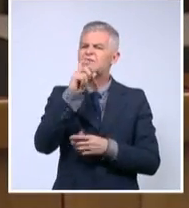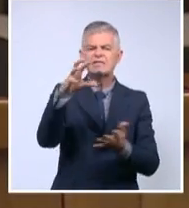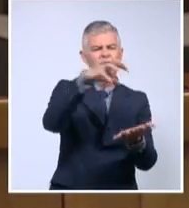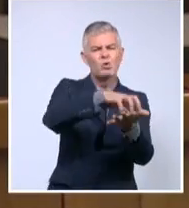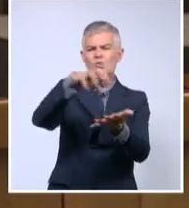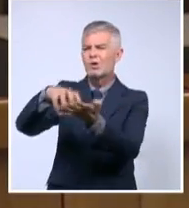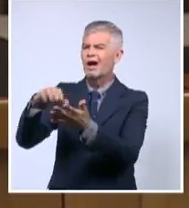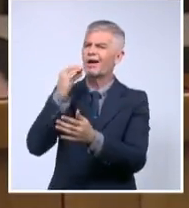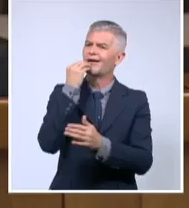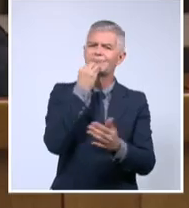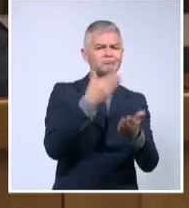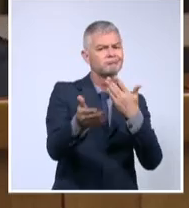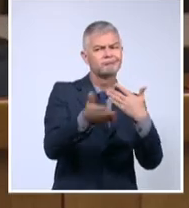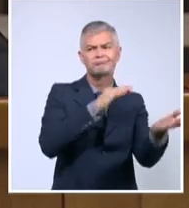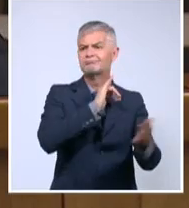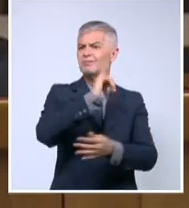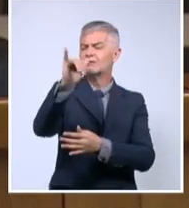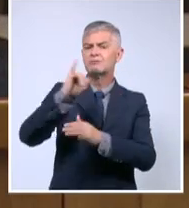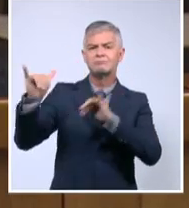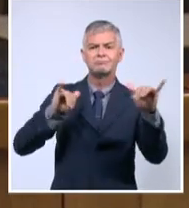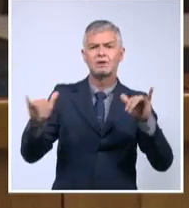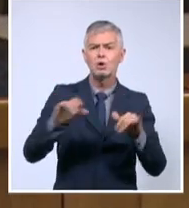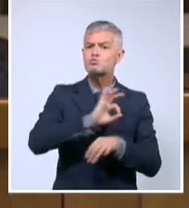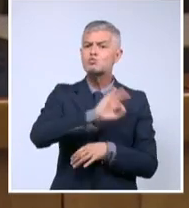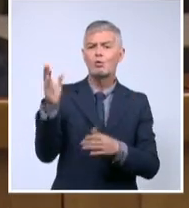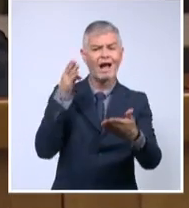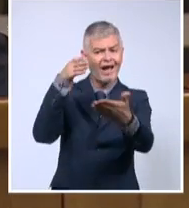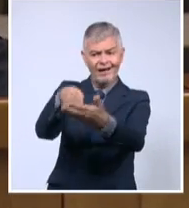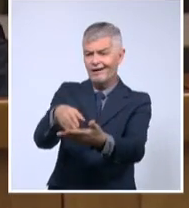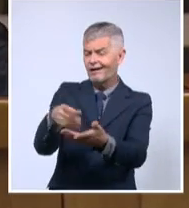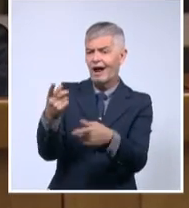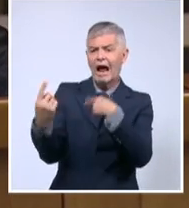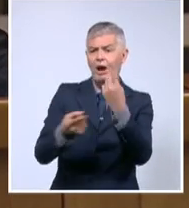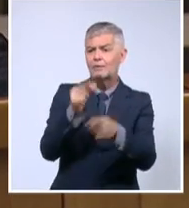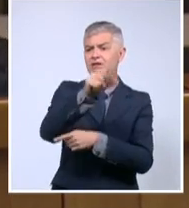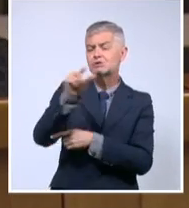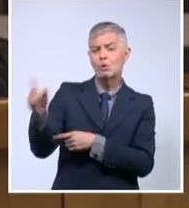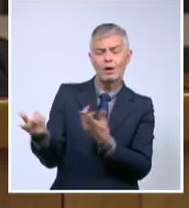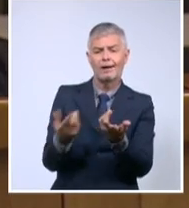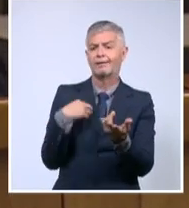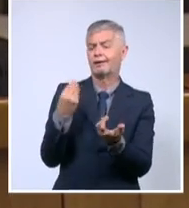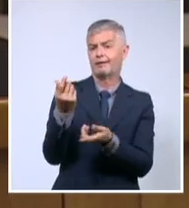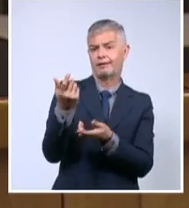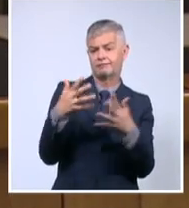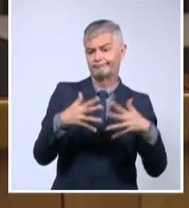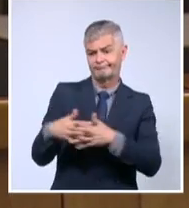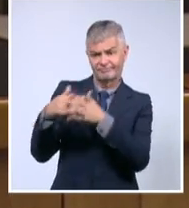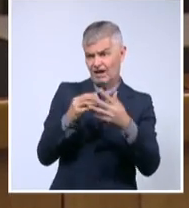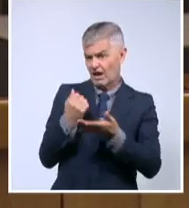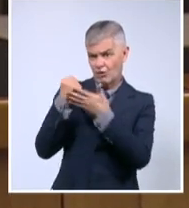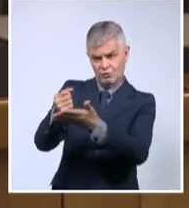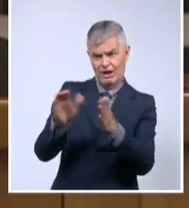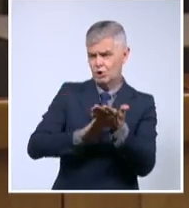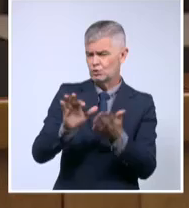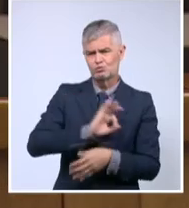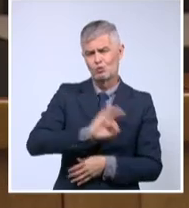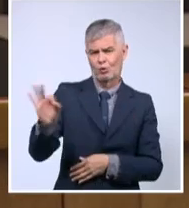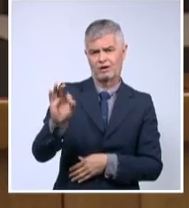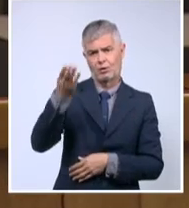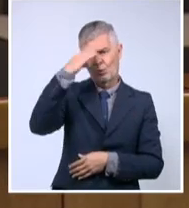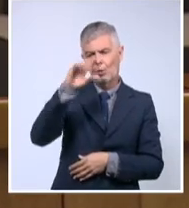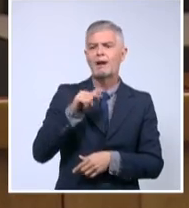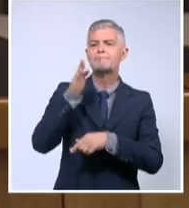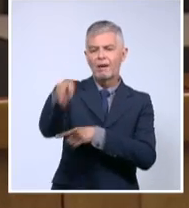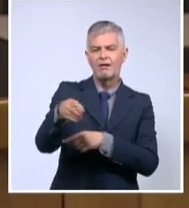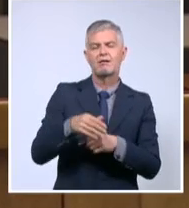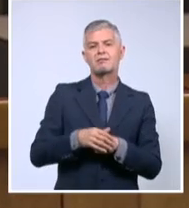remotos, a donde nunca llegará ni una limosna de sus perseguidores. Sin ceder al exceso de optimismo,